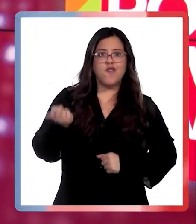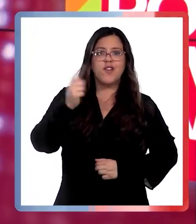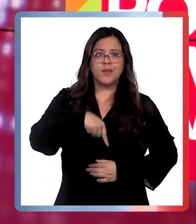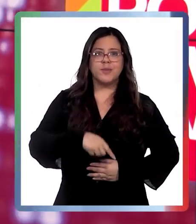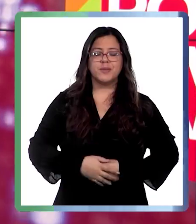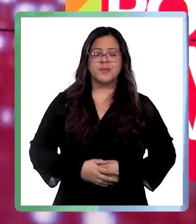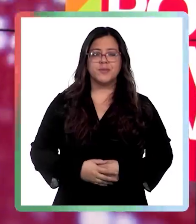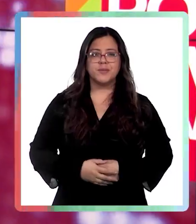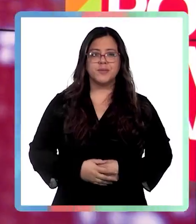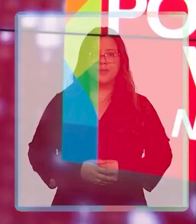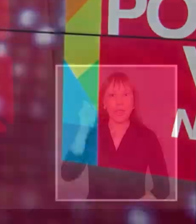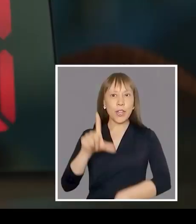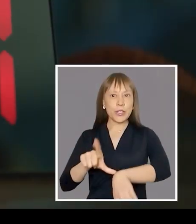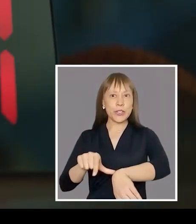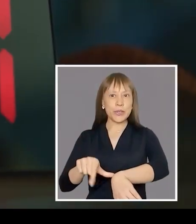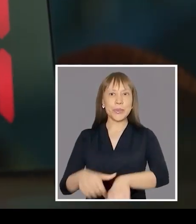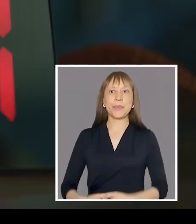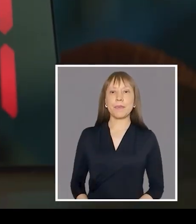a la vuelta de una pausa.